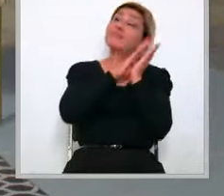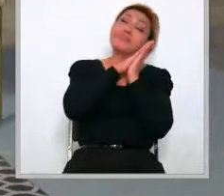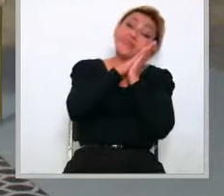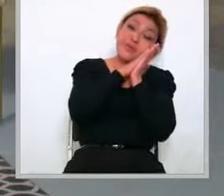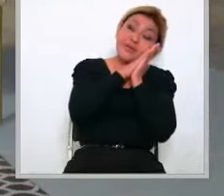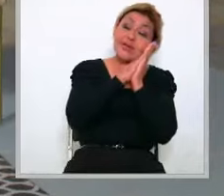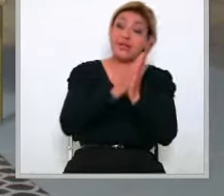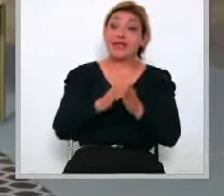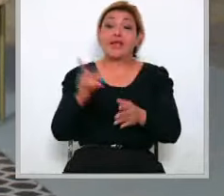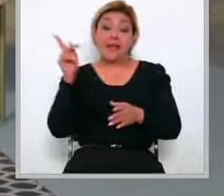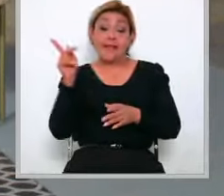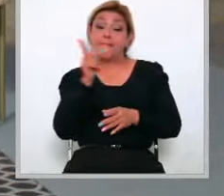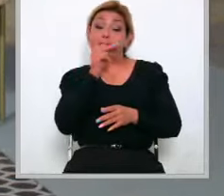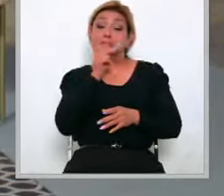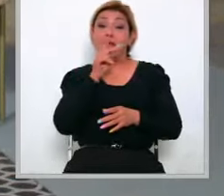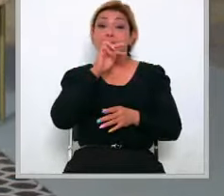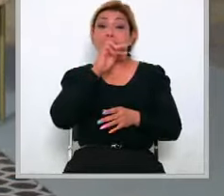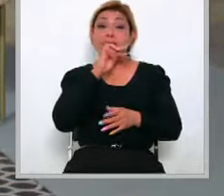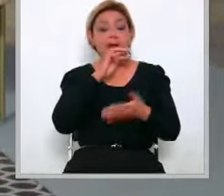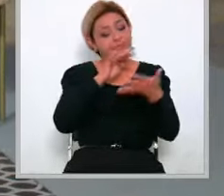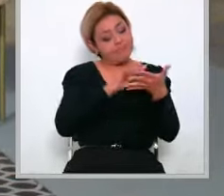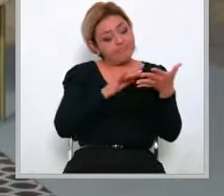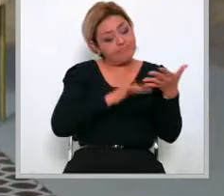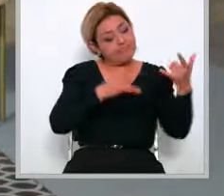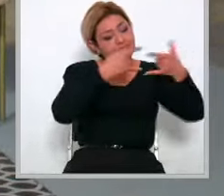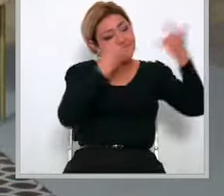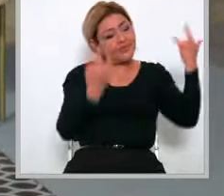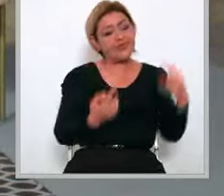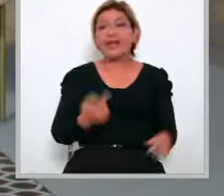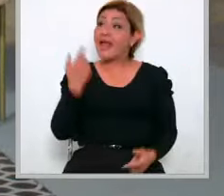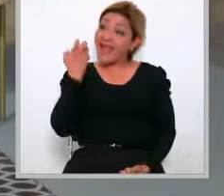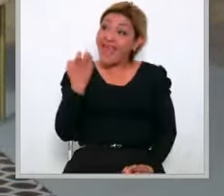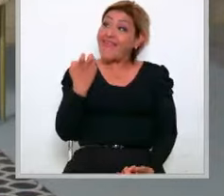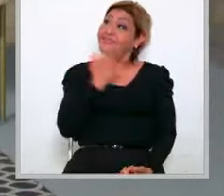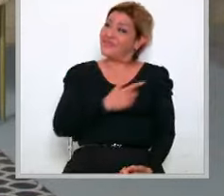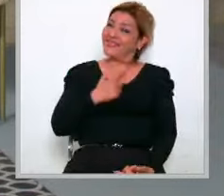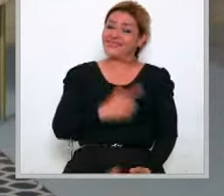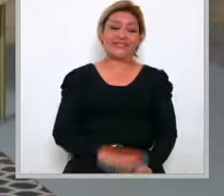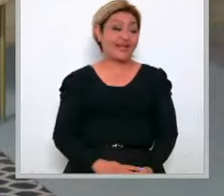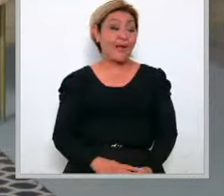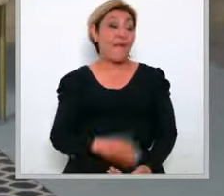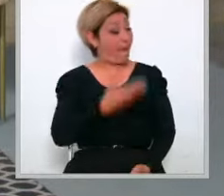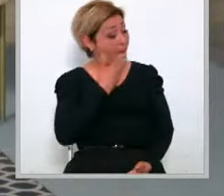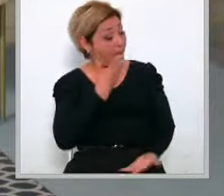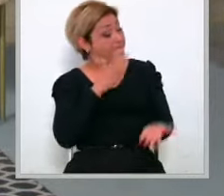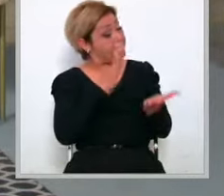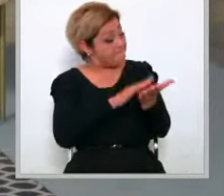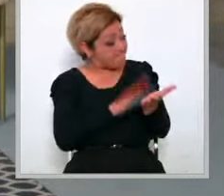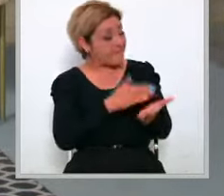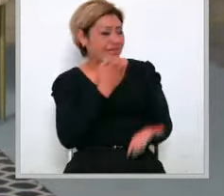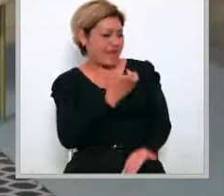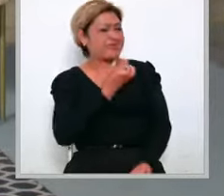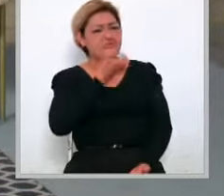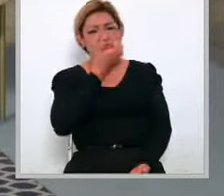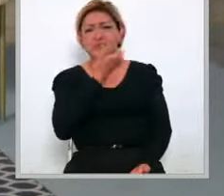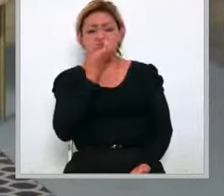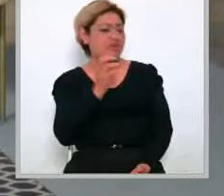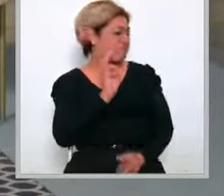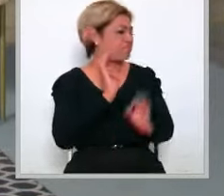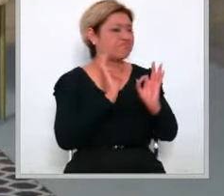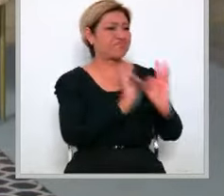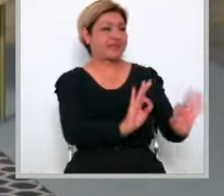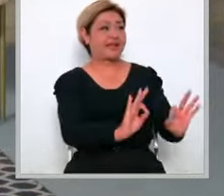tengan pues cuentos en los que puedan compartir. De alguna otra forma son momentos muy buenos en familia que tenemos que tener y que ayudan justamente para tener